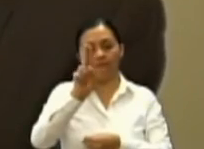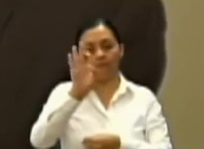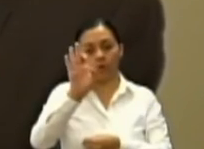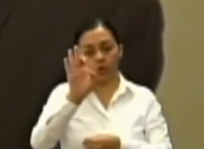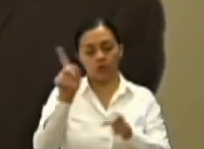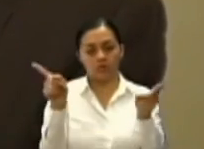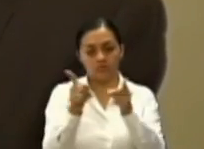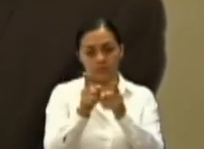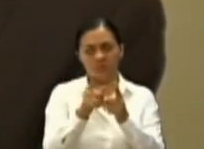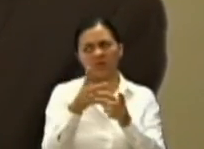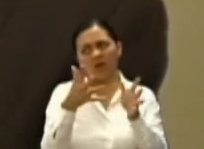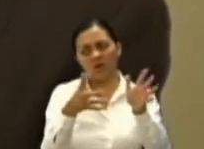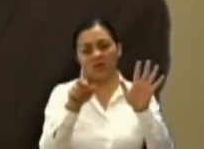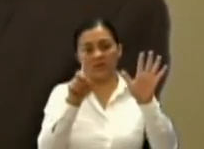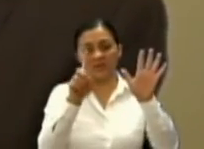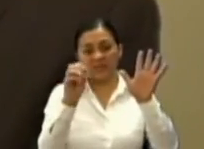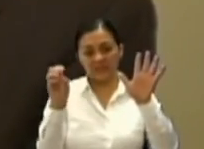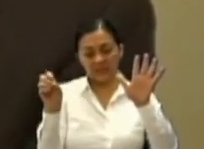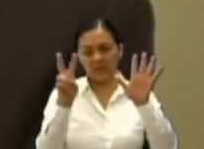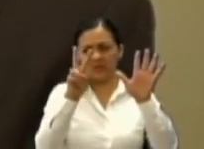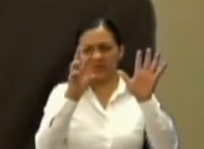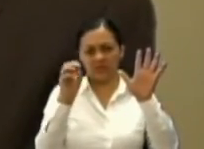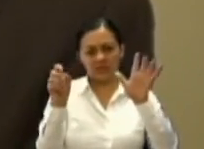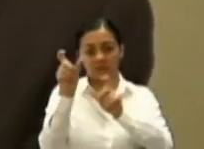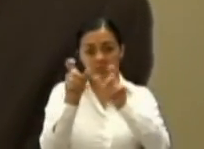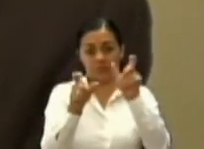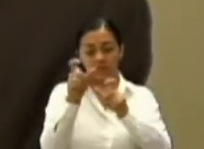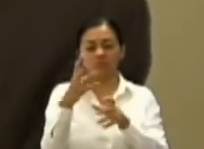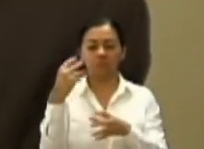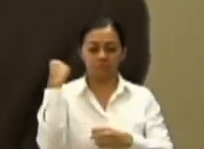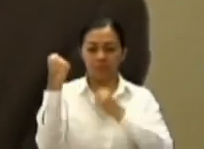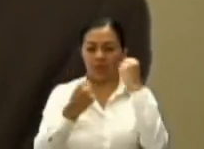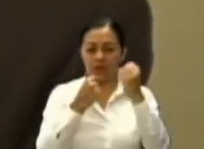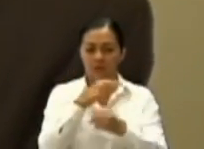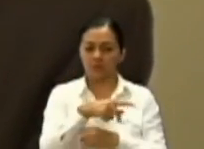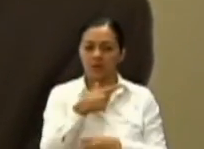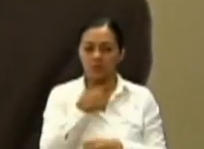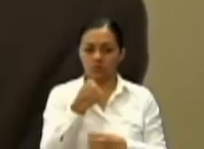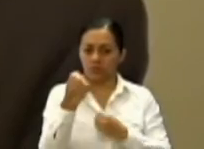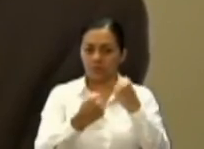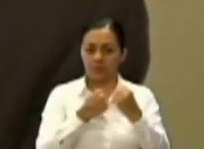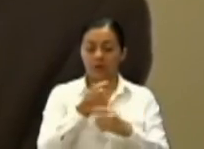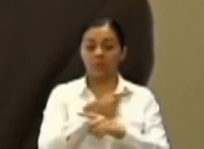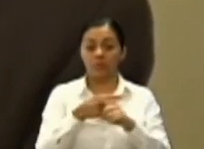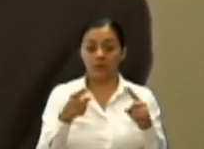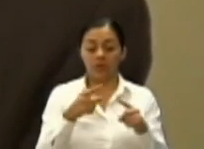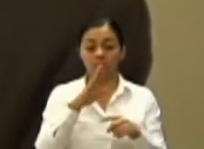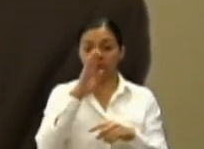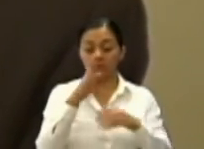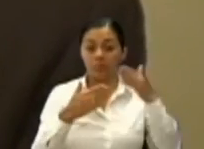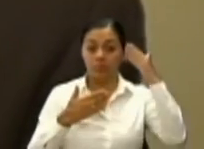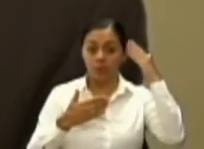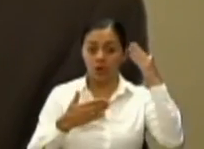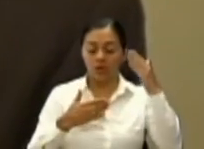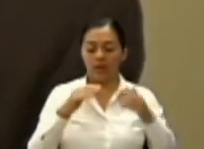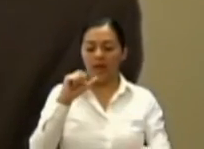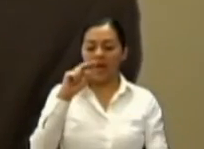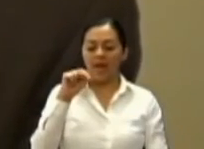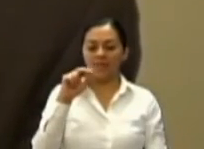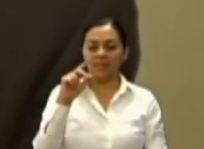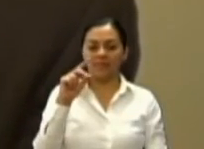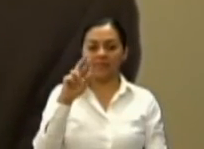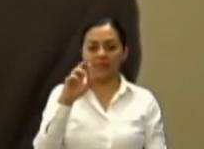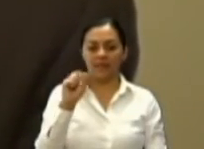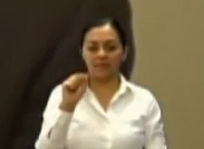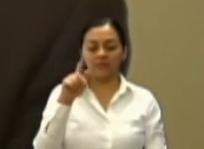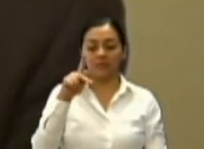algunas ya son bastante agresivas y para que belgrado y responsabilidad de los politiqueros de siempre andrés para está convocando para ya